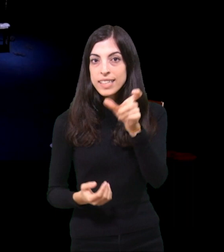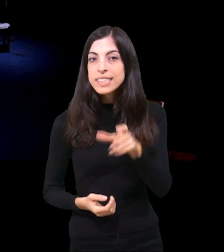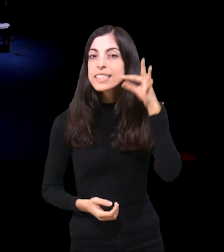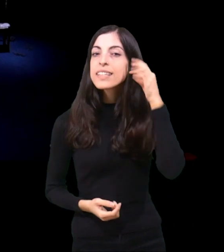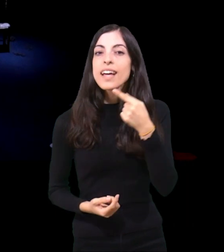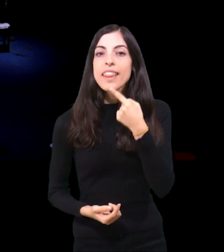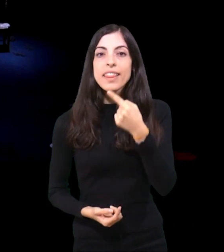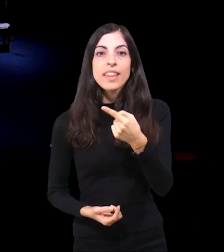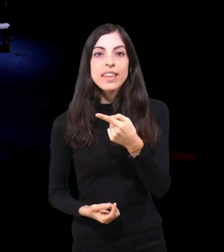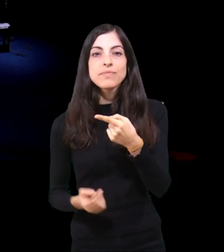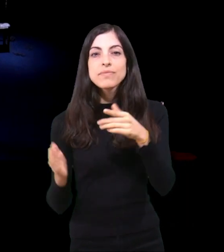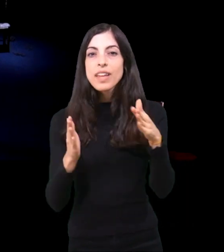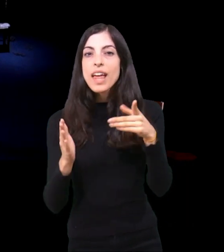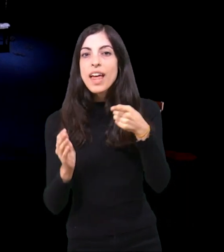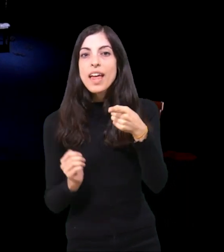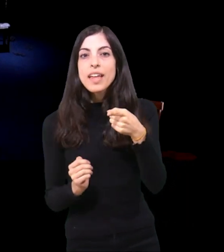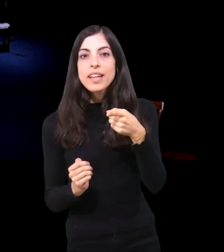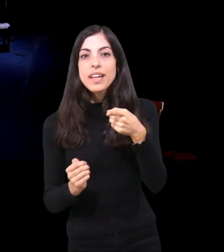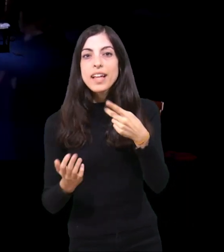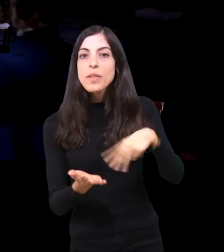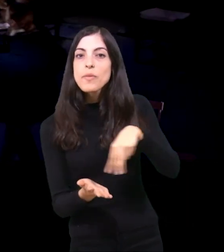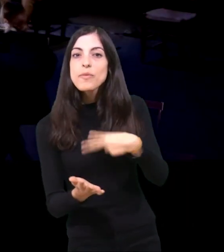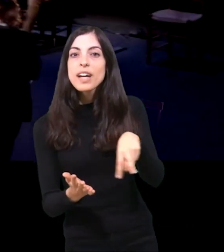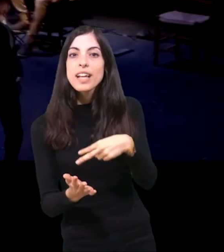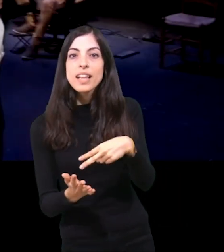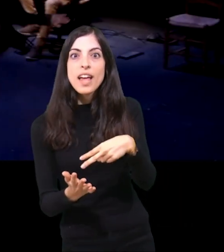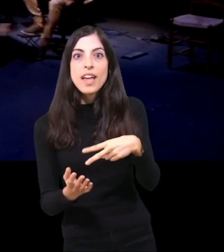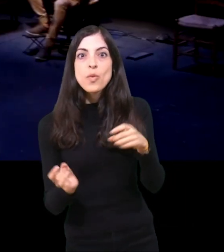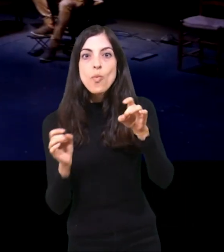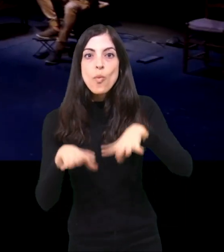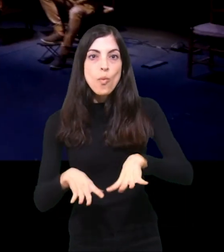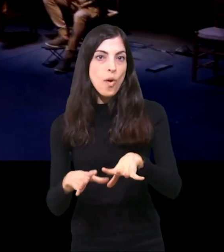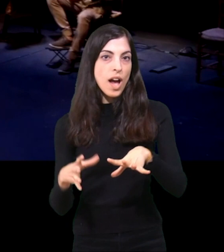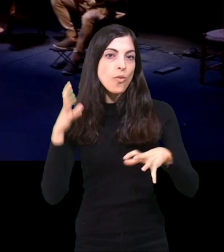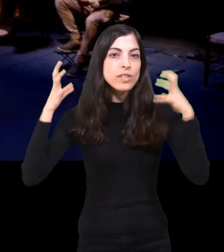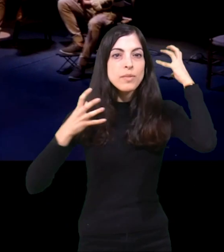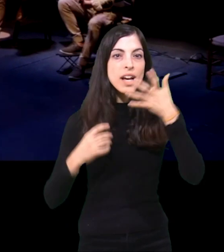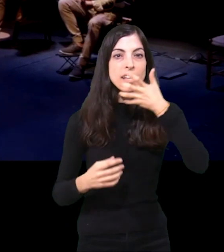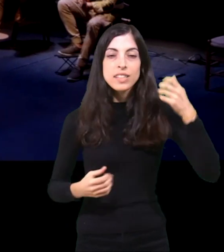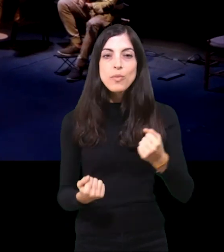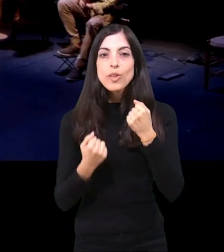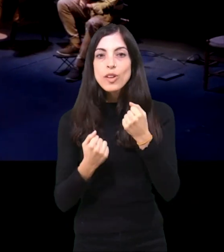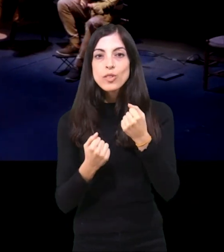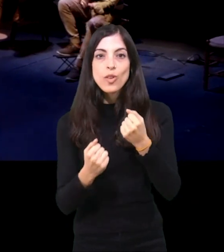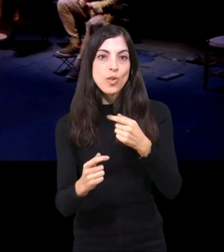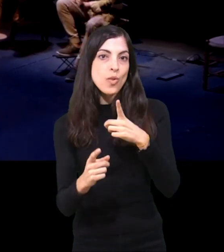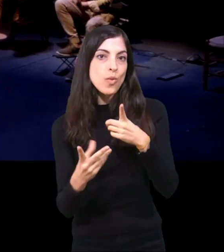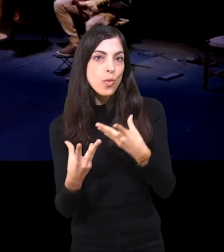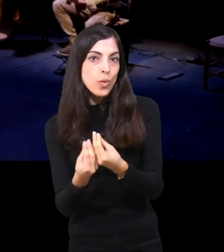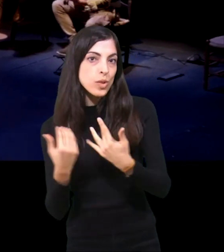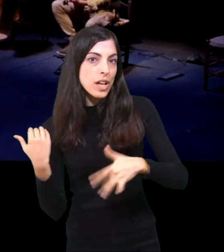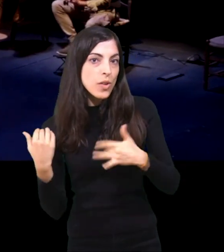Como la propia artista dice, en este caso el baile es como un animal que ruge poderoso frente a esas cuerdas de las primeras